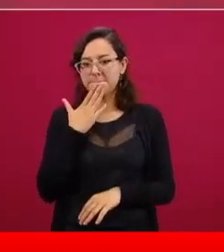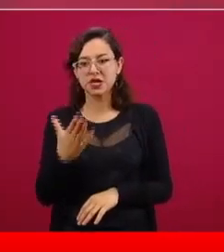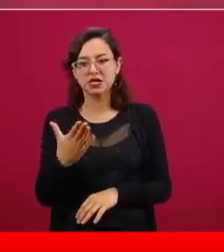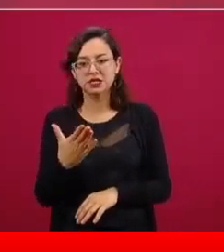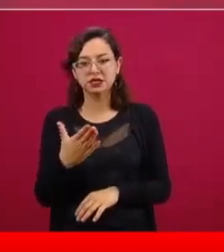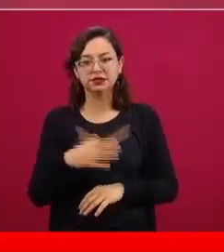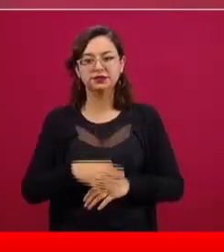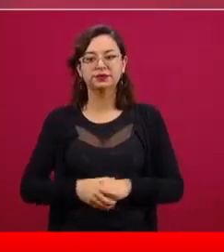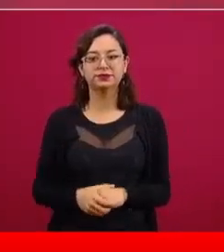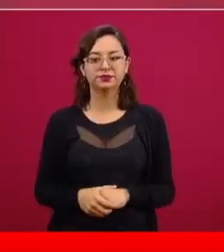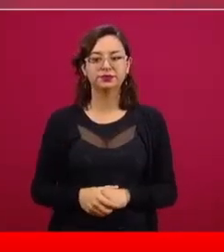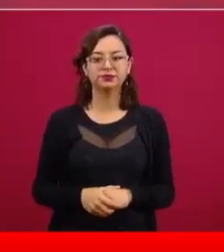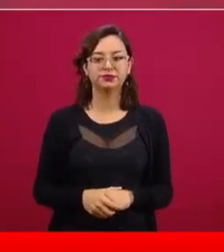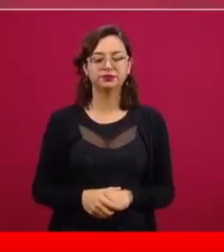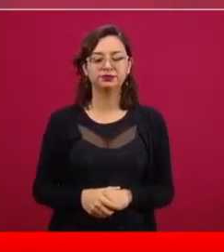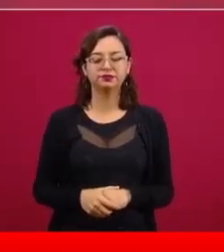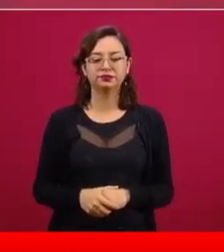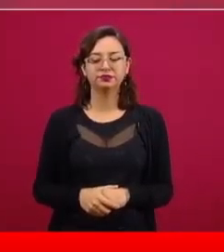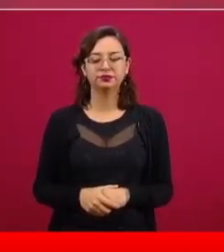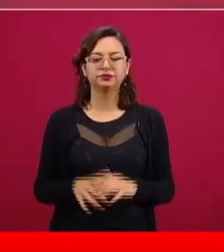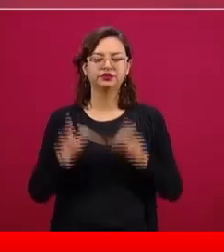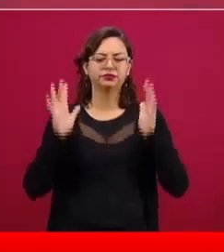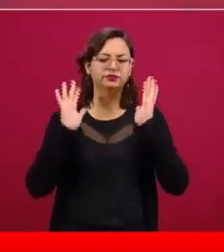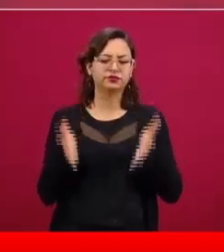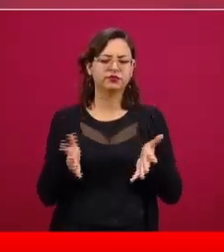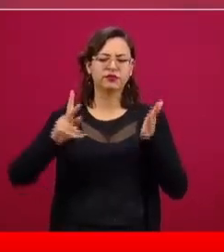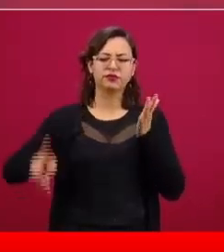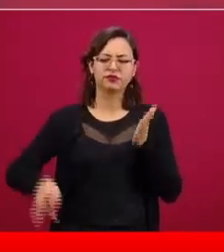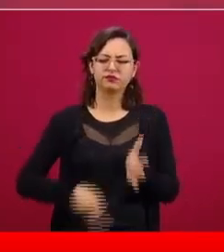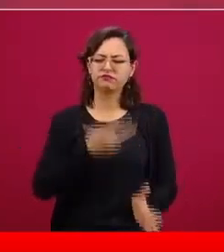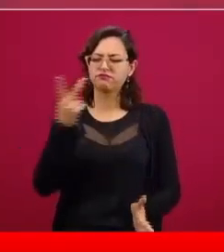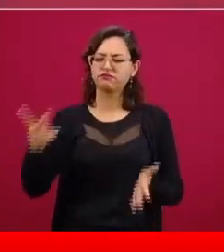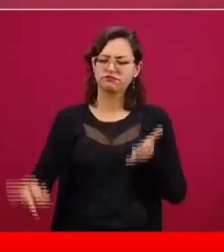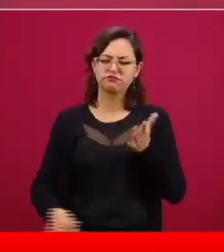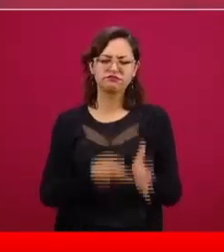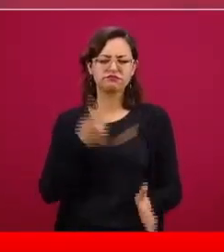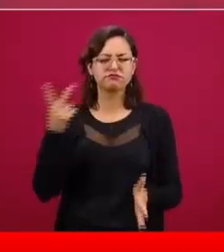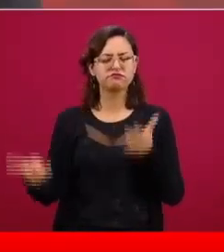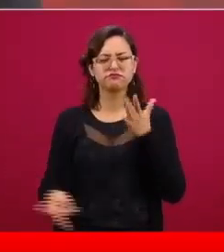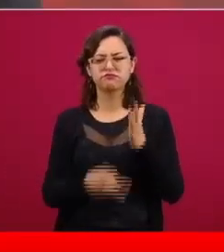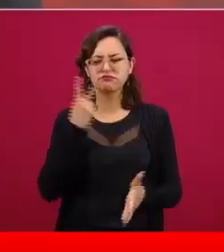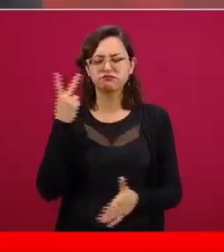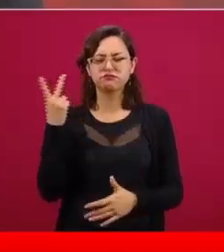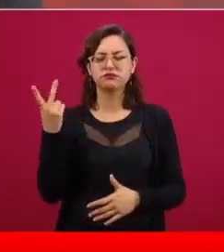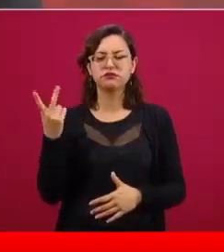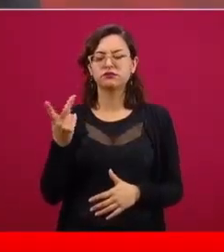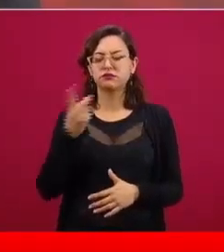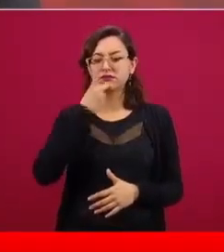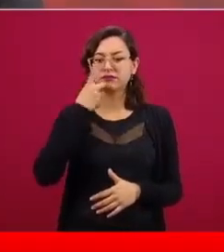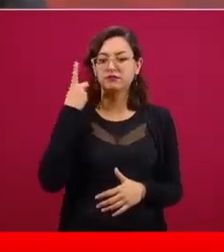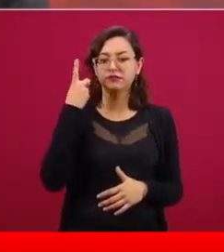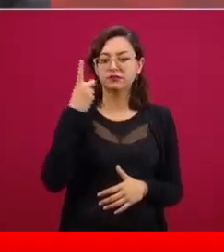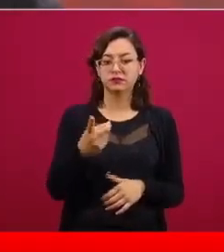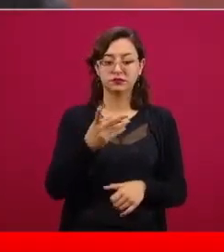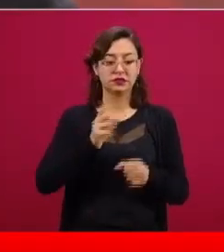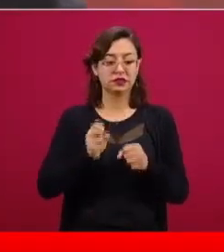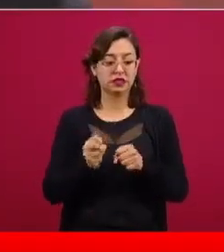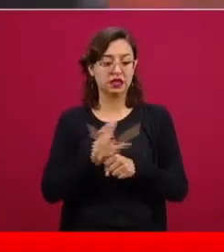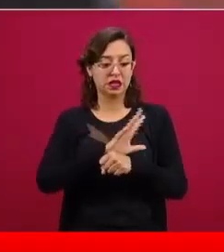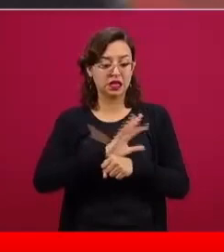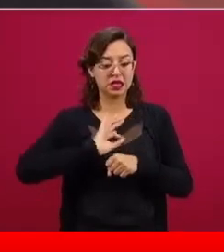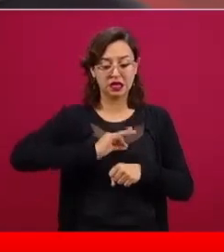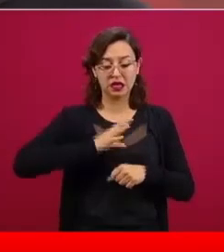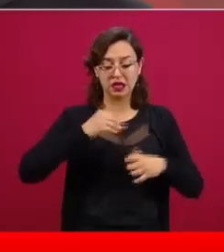Ya se ha dicho muchas veces desde el principio que esta epidemia no se